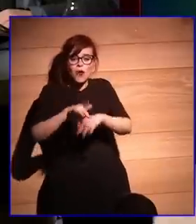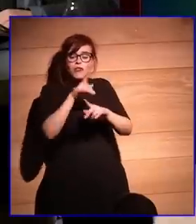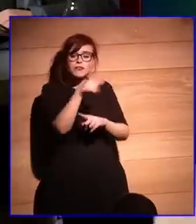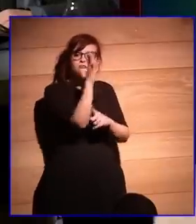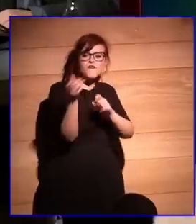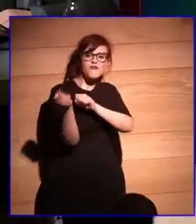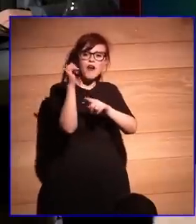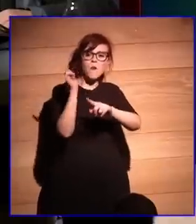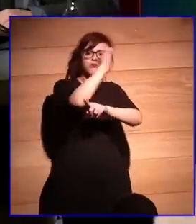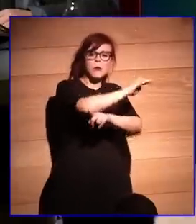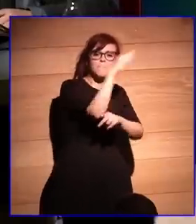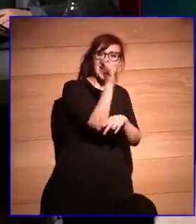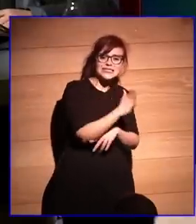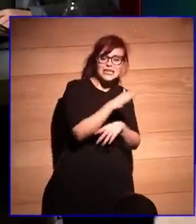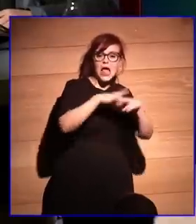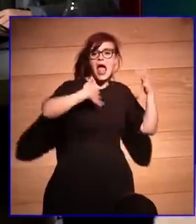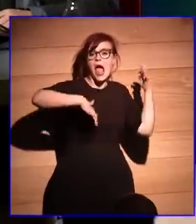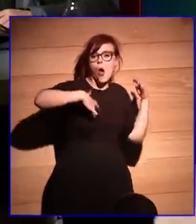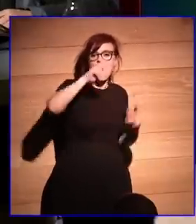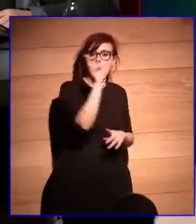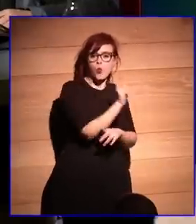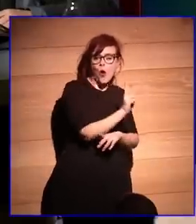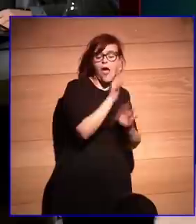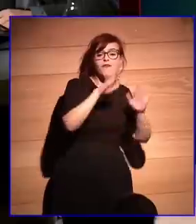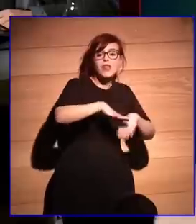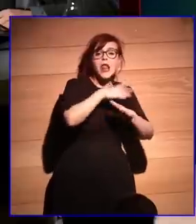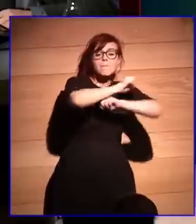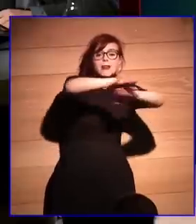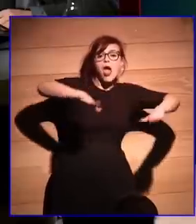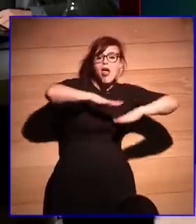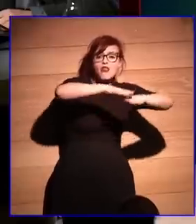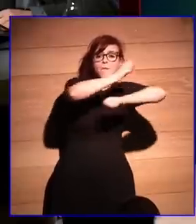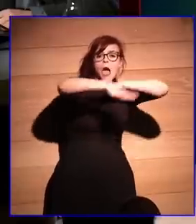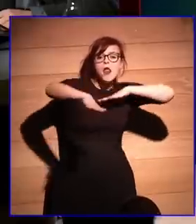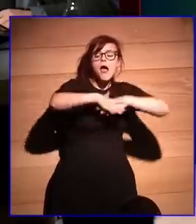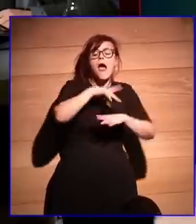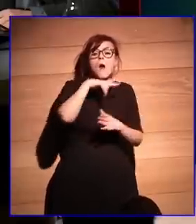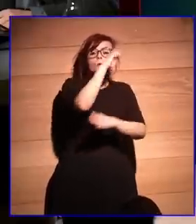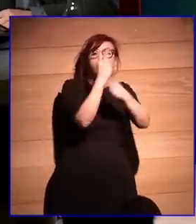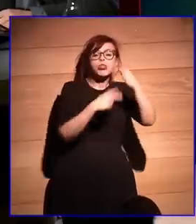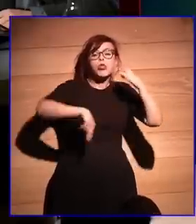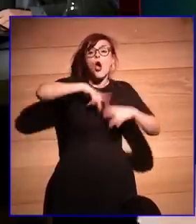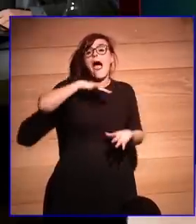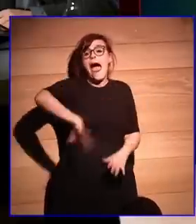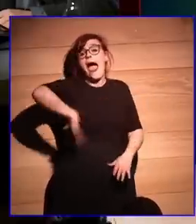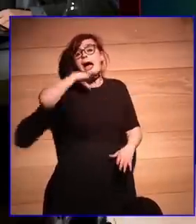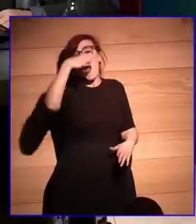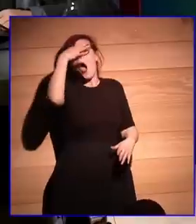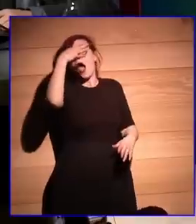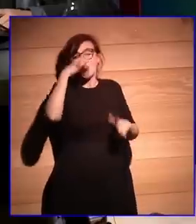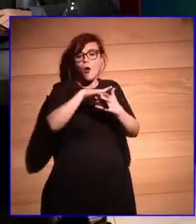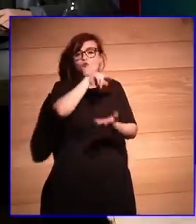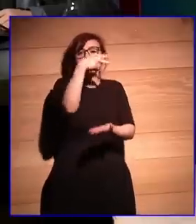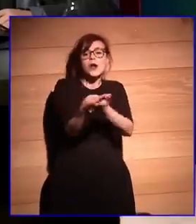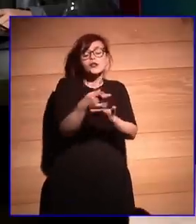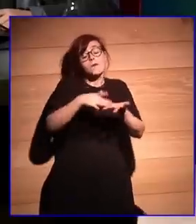Paraguay, y murió ahogado. Nadando en el mar, se murió ahogado. Digo, fíjate, ¿qué estaría silbando?